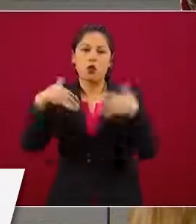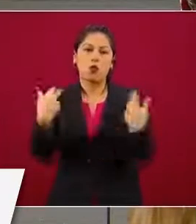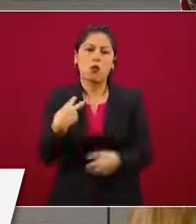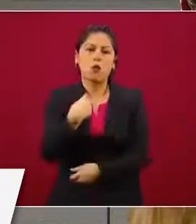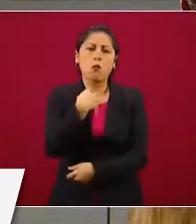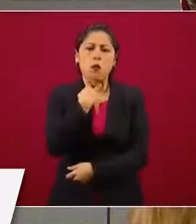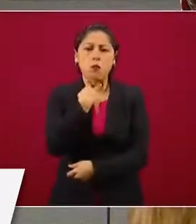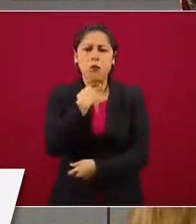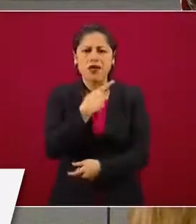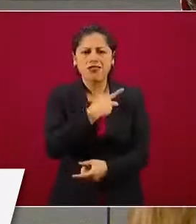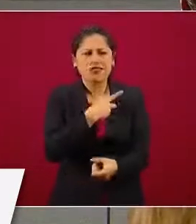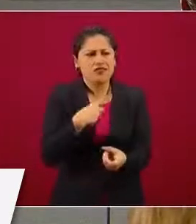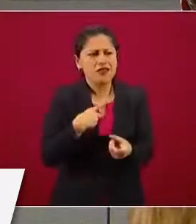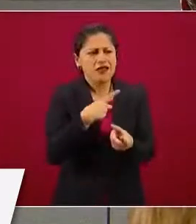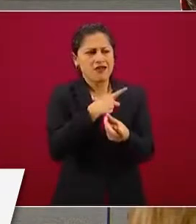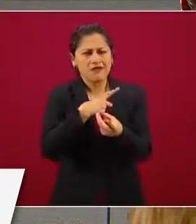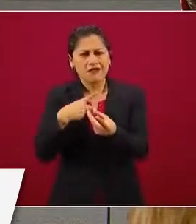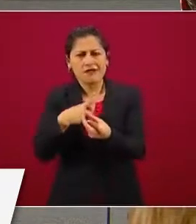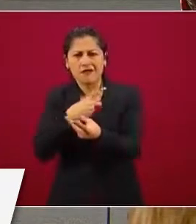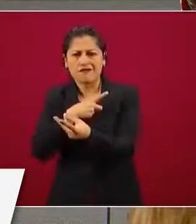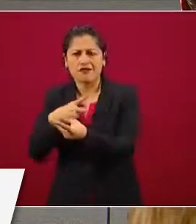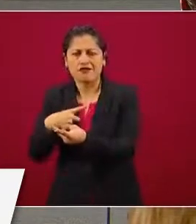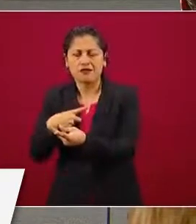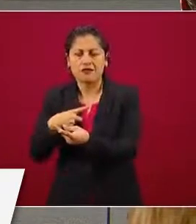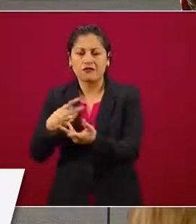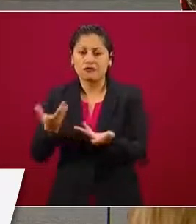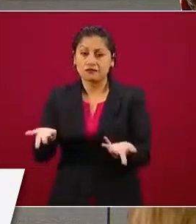Después de la revolución se siguieron haciendo